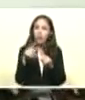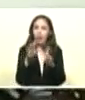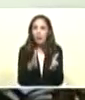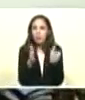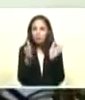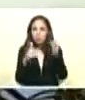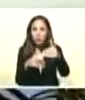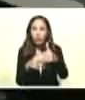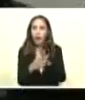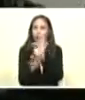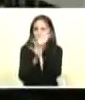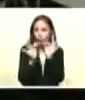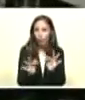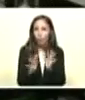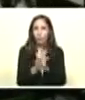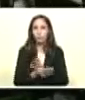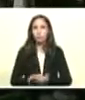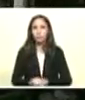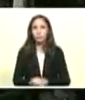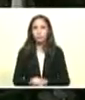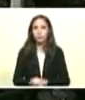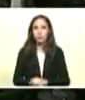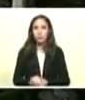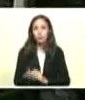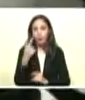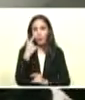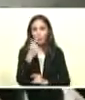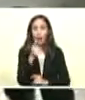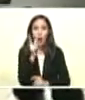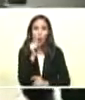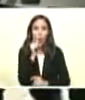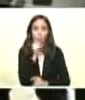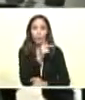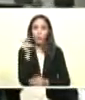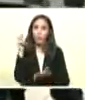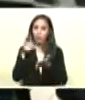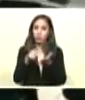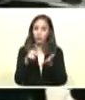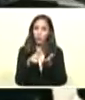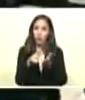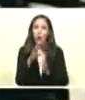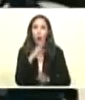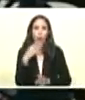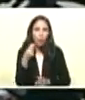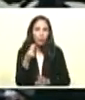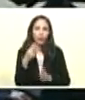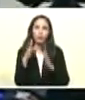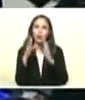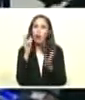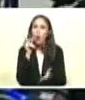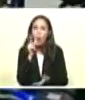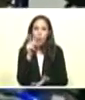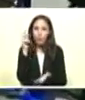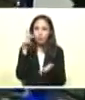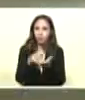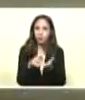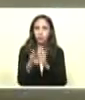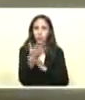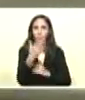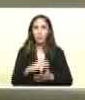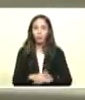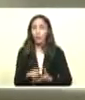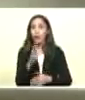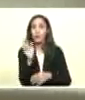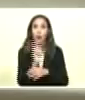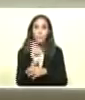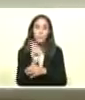formas de minería. Yo quiero que usted conozca uno de estos muchachos que es parte del equipo de la juventud y las criptomonedas, Carlos Vargas, que en 30